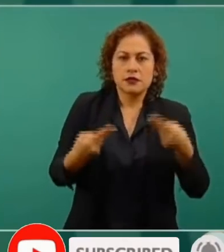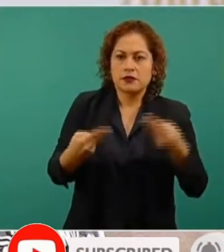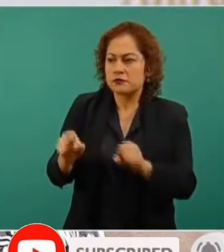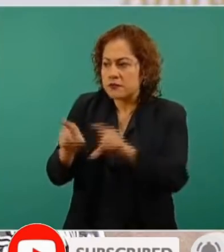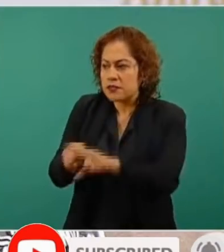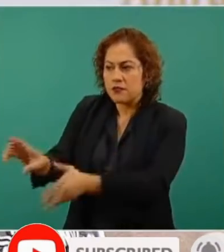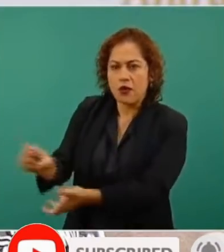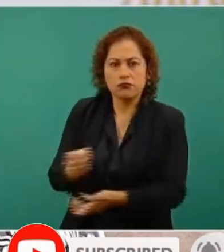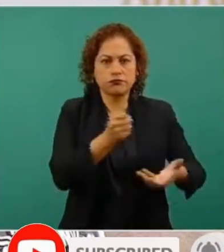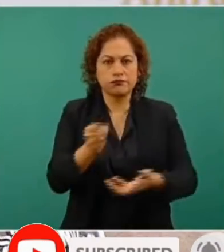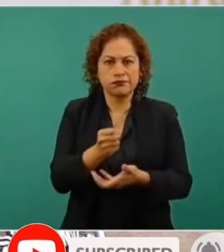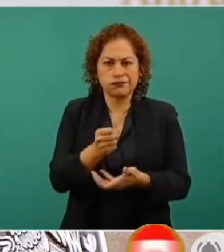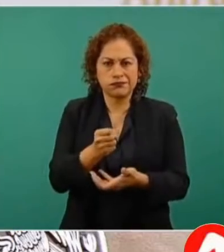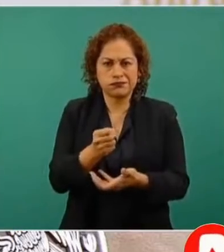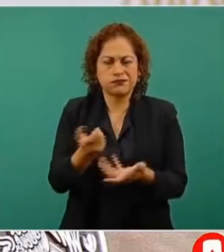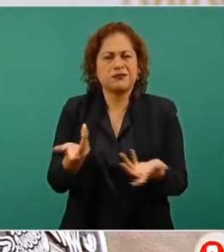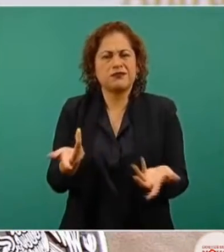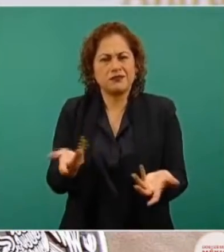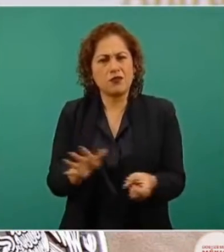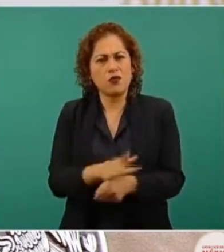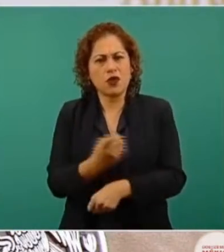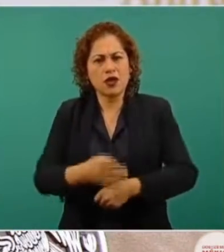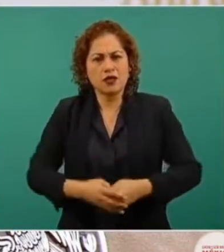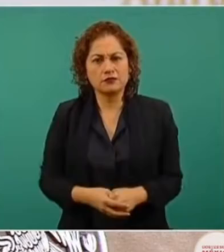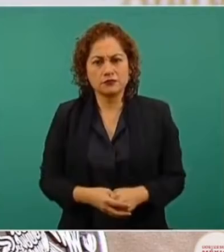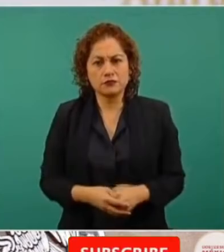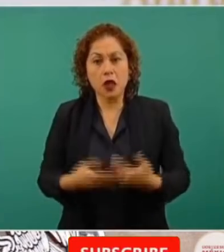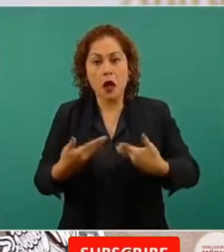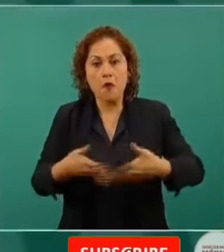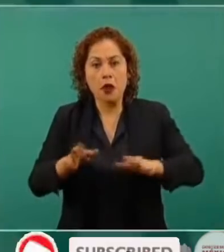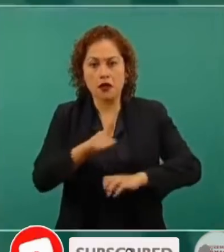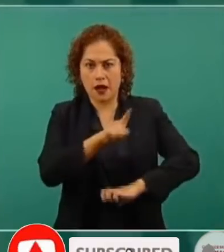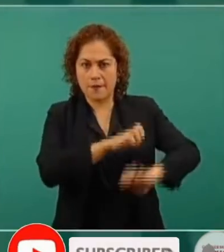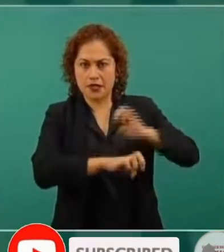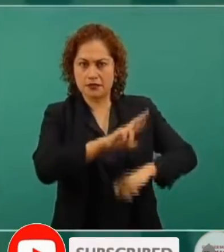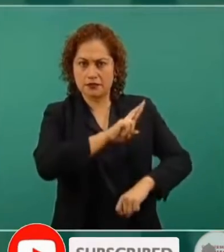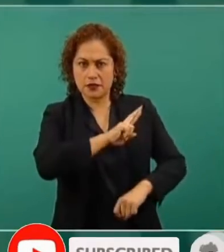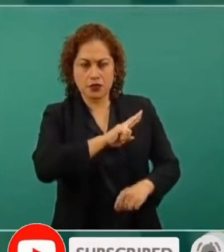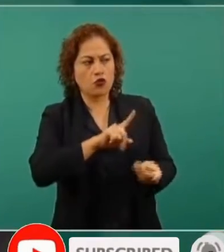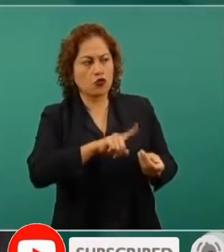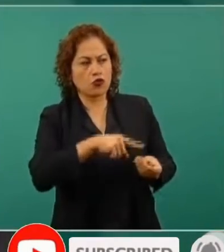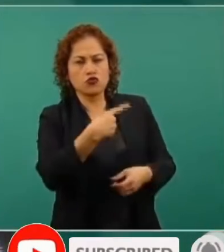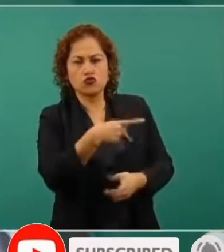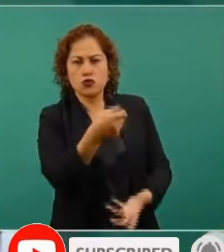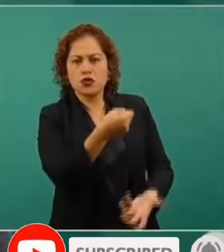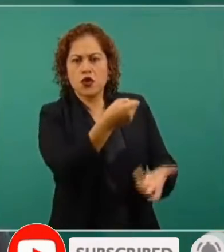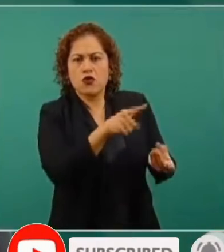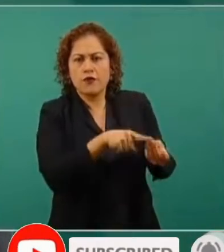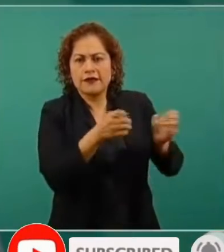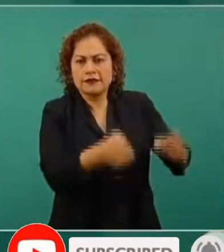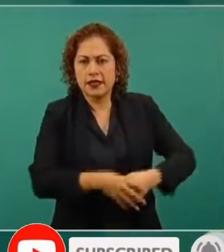explicarnos eso? Bueno, y además, ¿dónde está el capital que iban a traer? El beneficio de